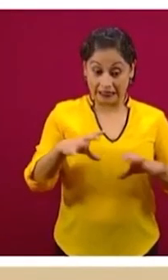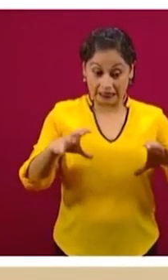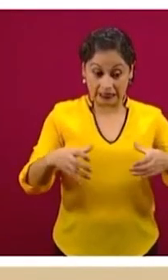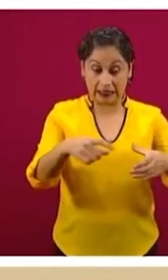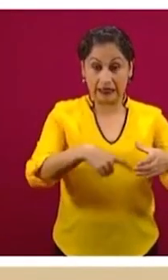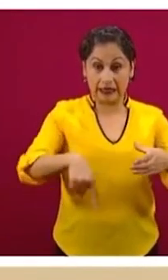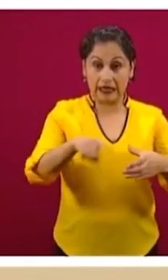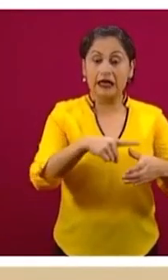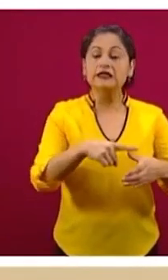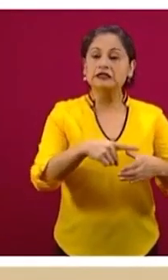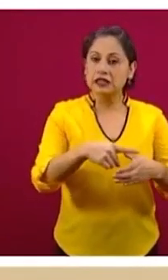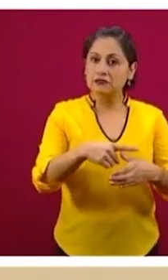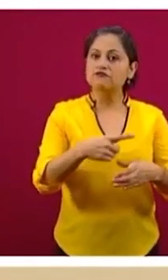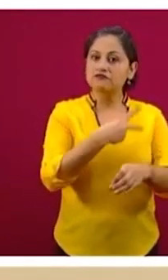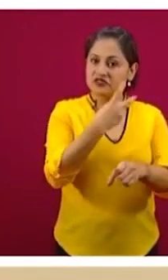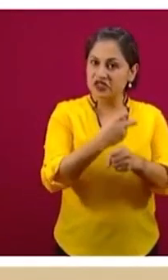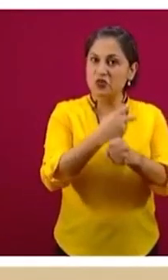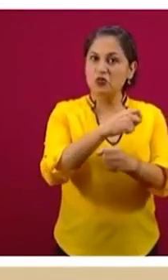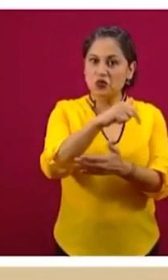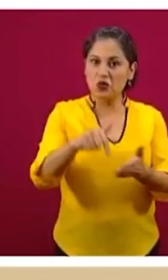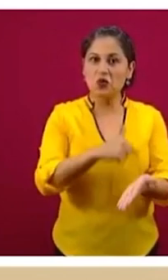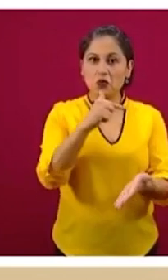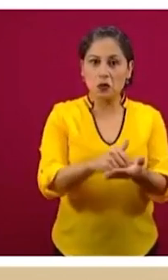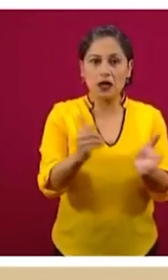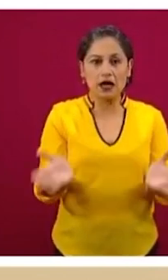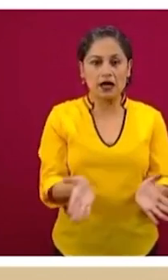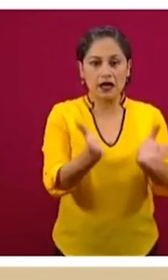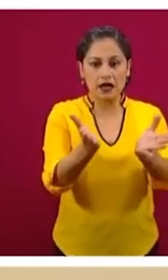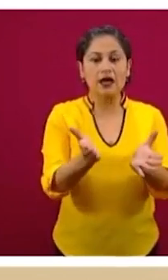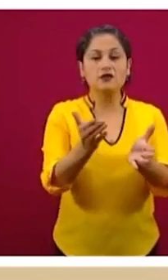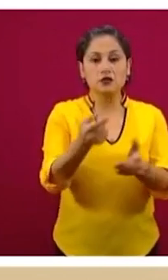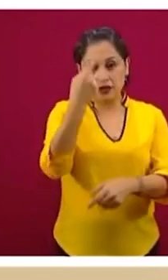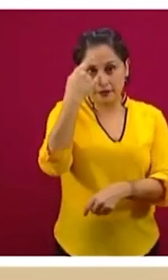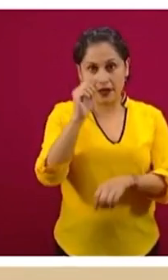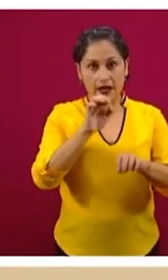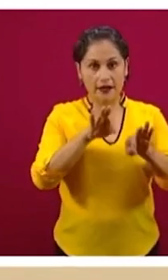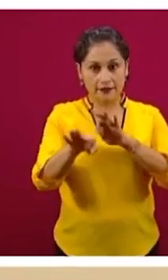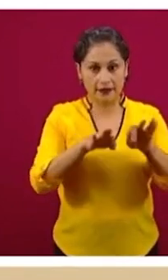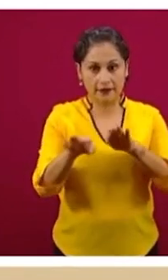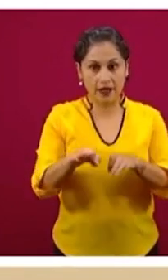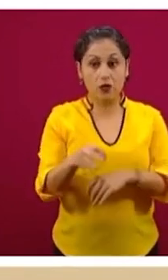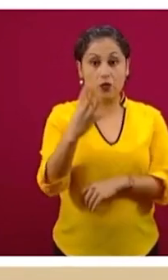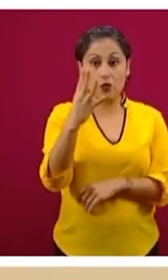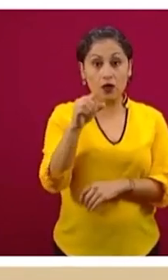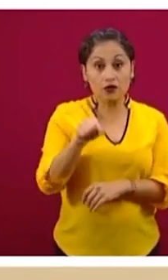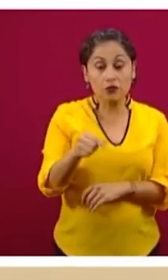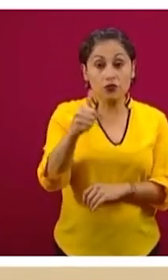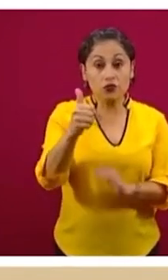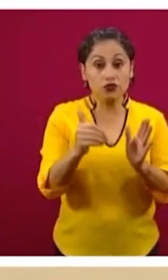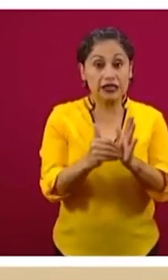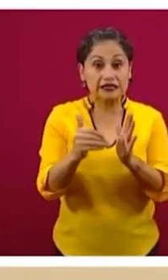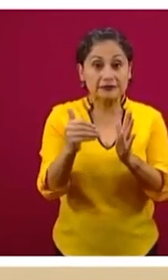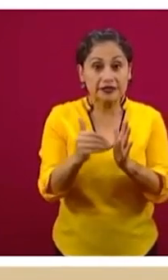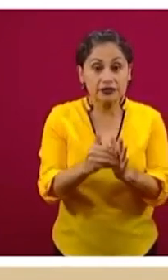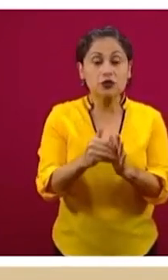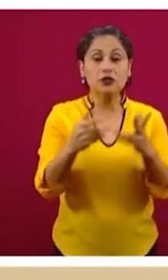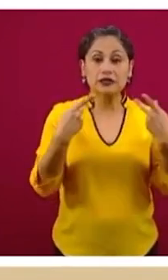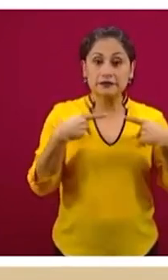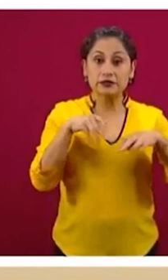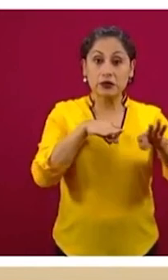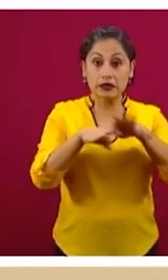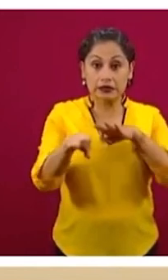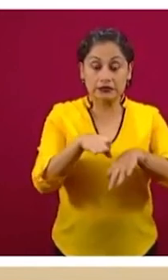después de la transformación se generan 4.6 millones de empleos en este en este sector